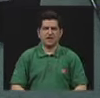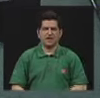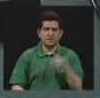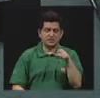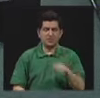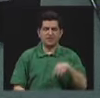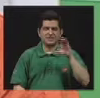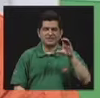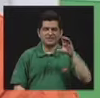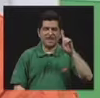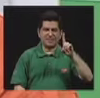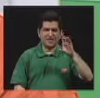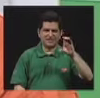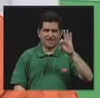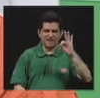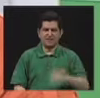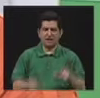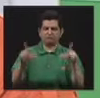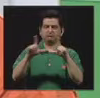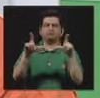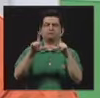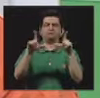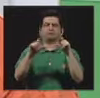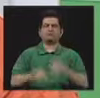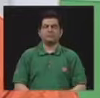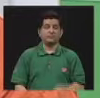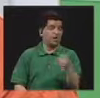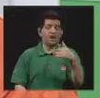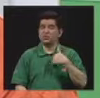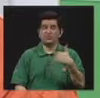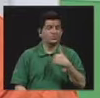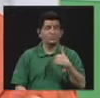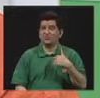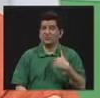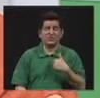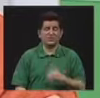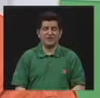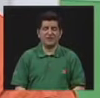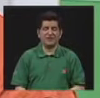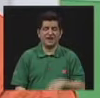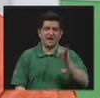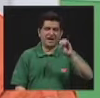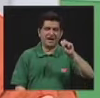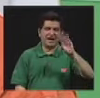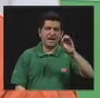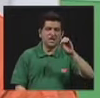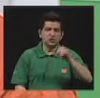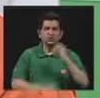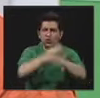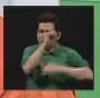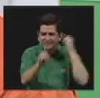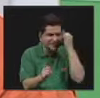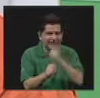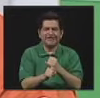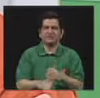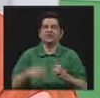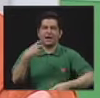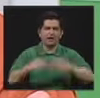turísticas con este CST, con esta certificación, ellos no obtienen el ISO